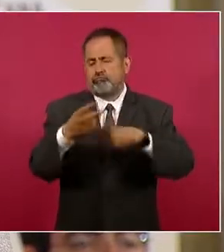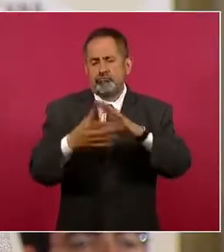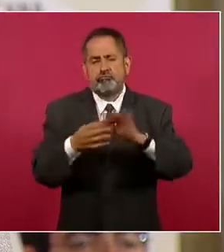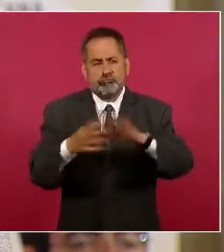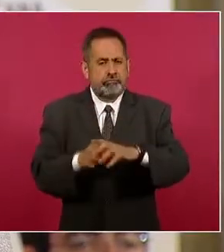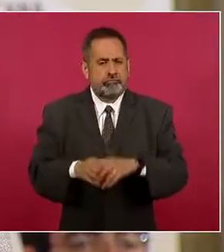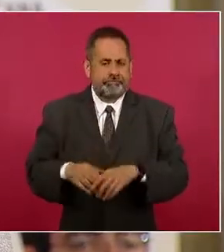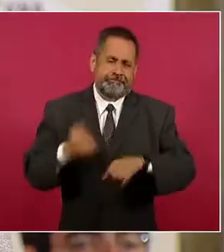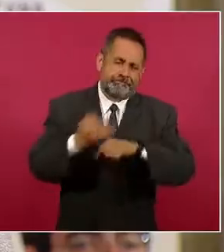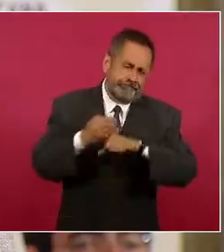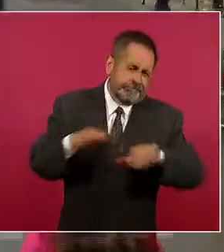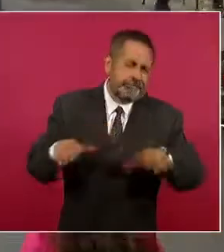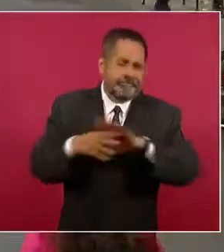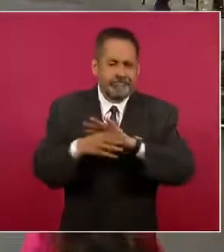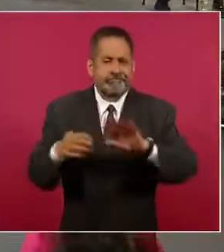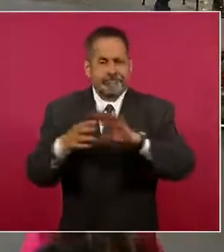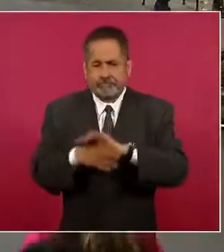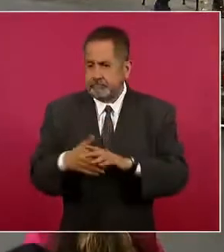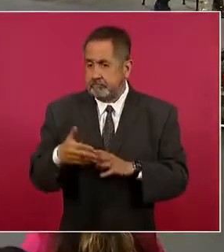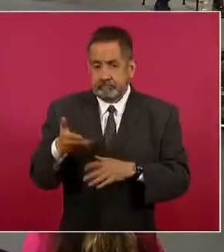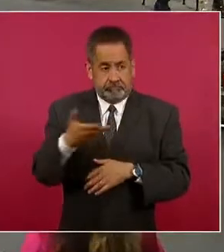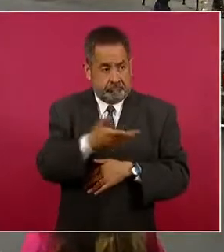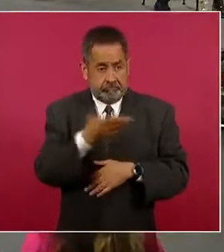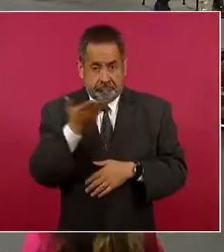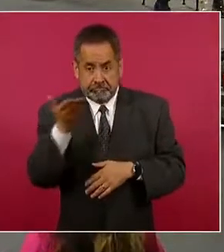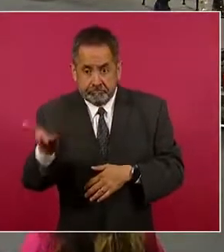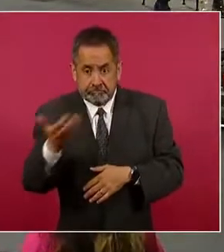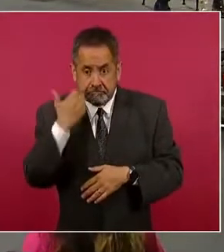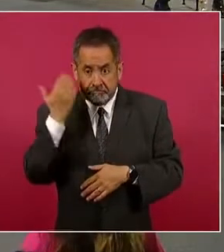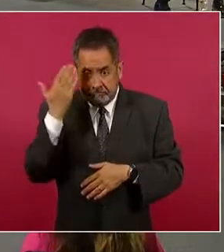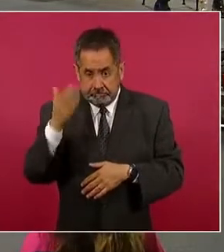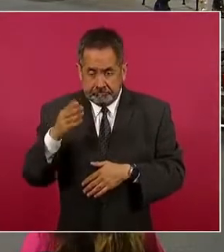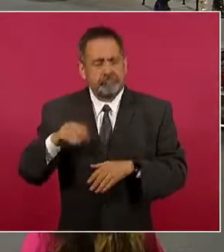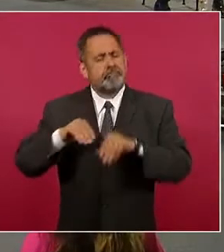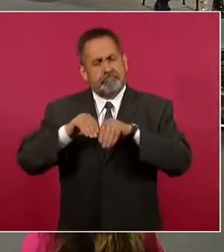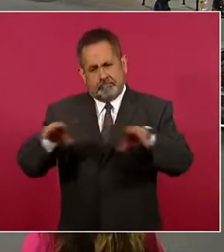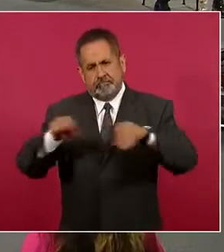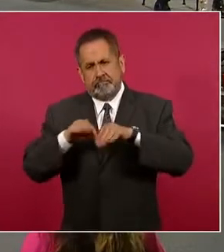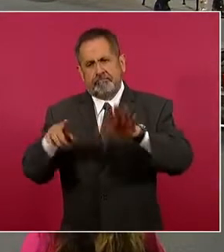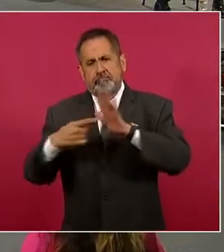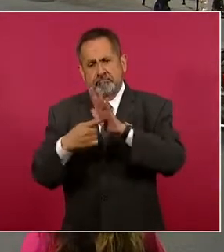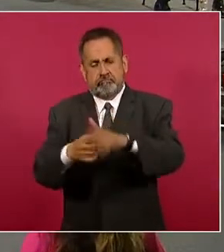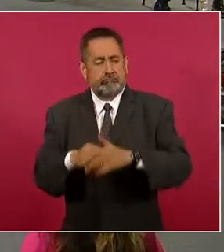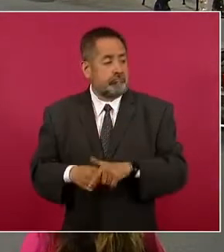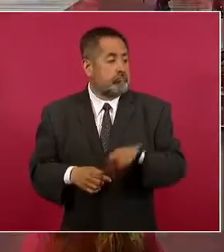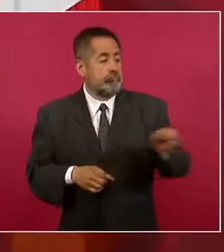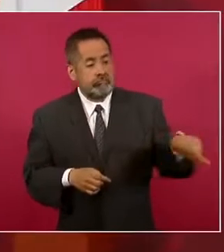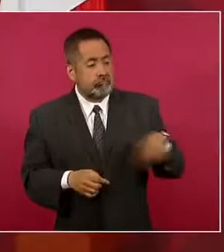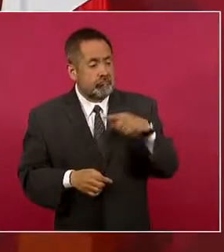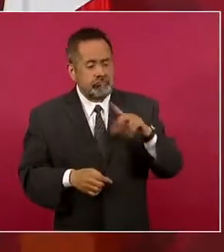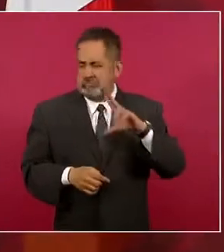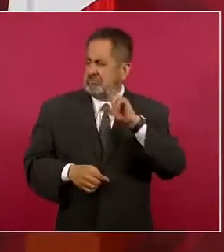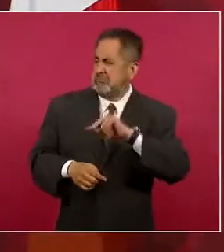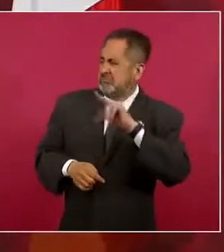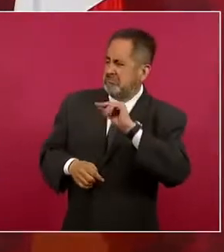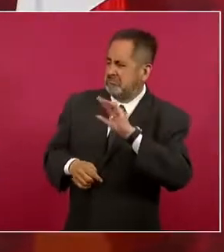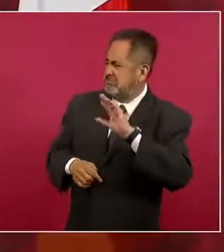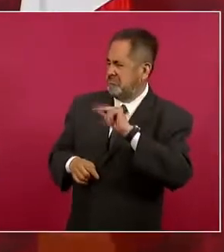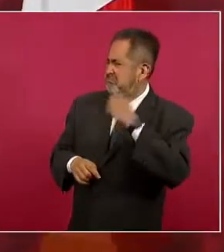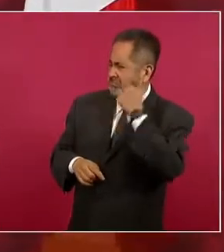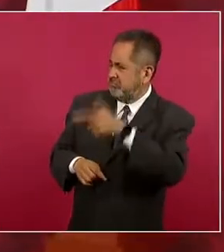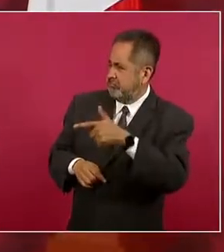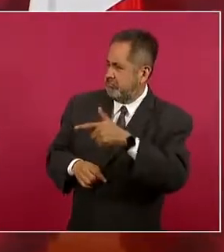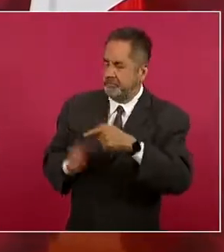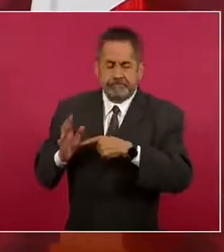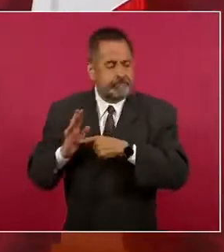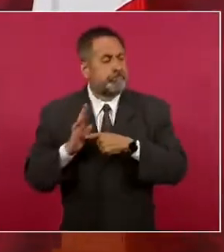toda la información que soliciten quienes están en contra del Tren Maya la van